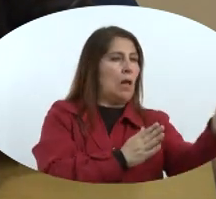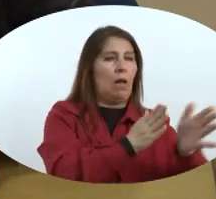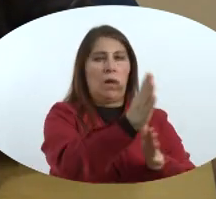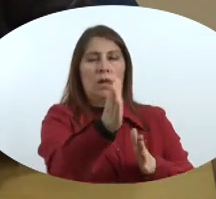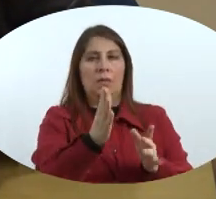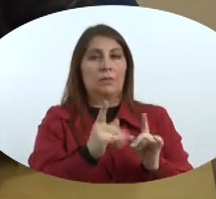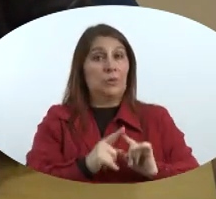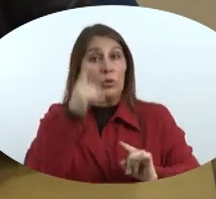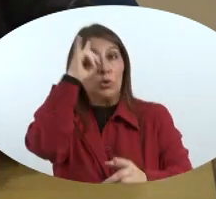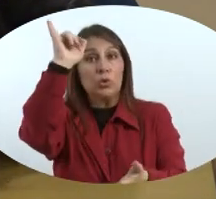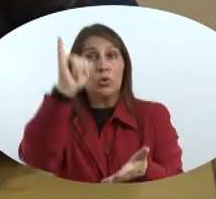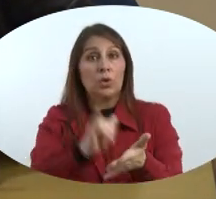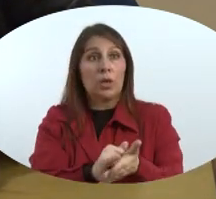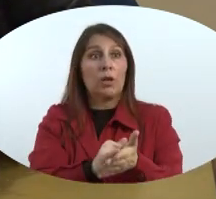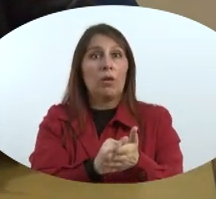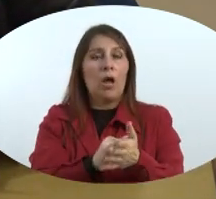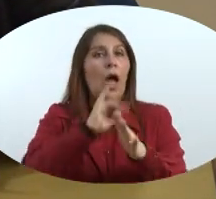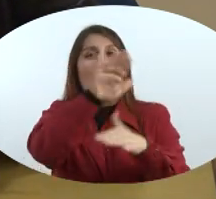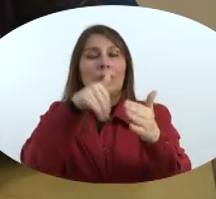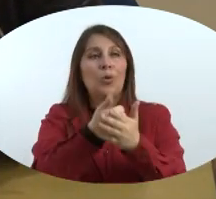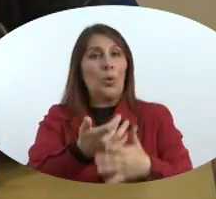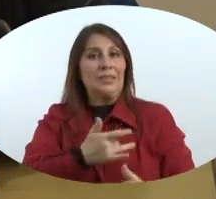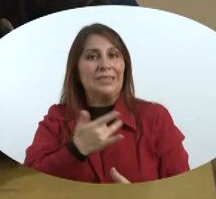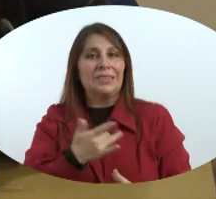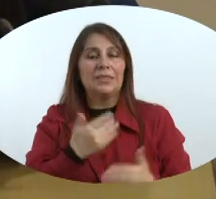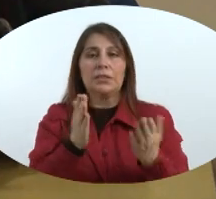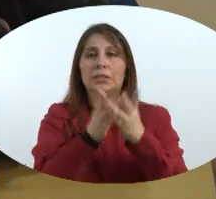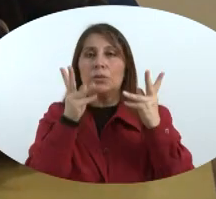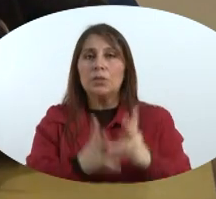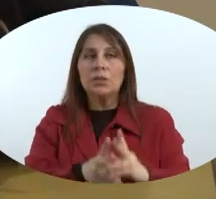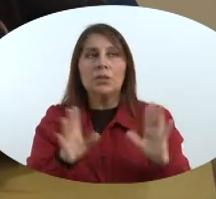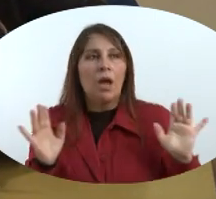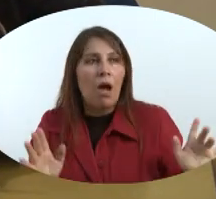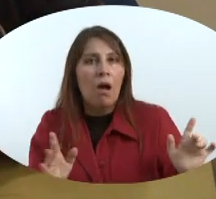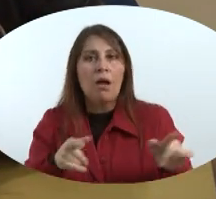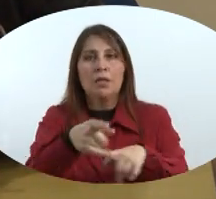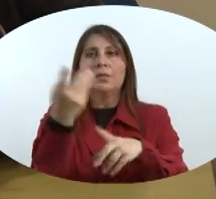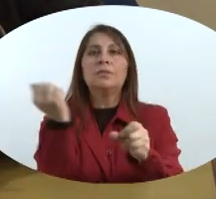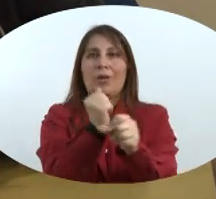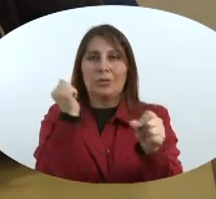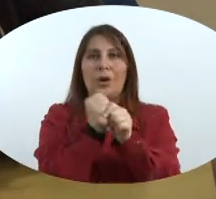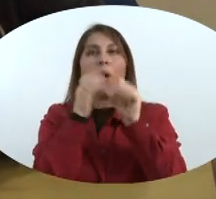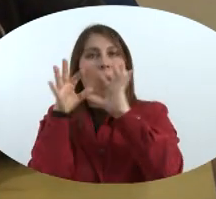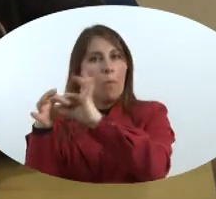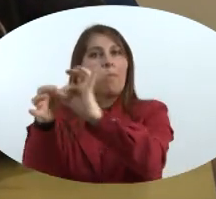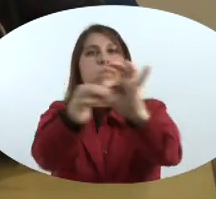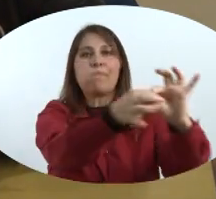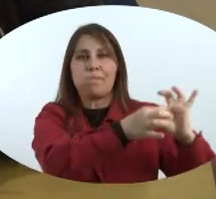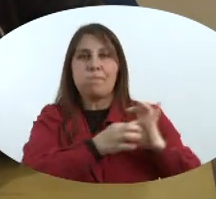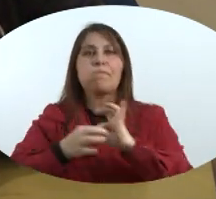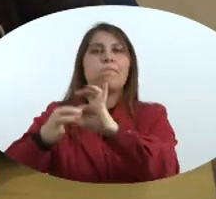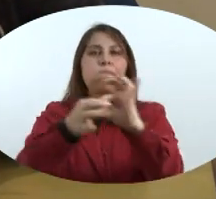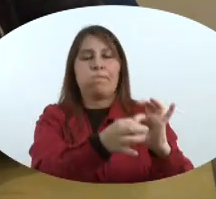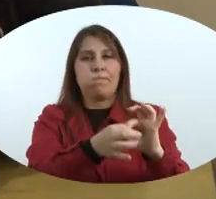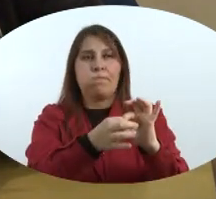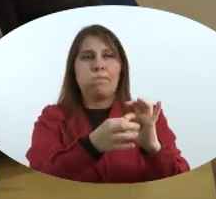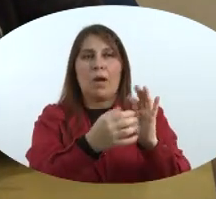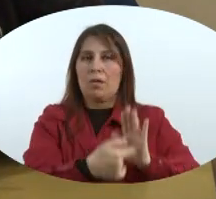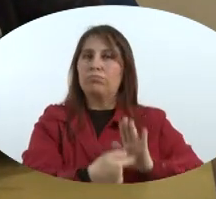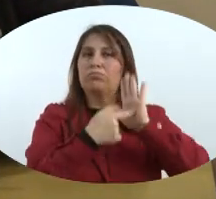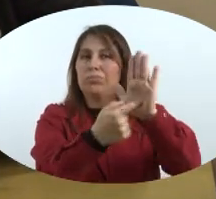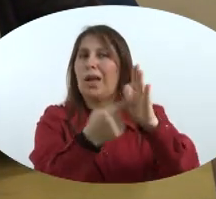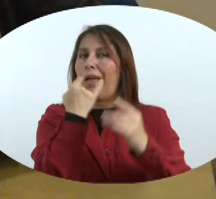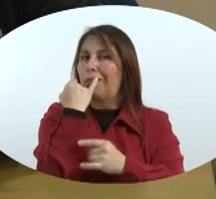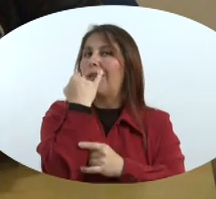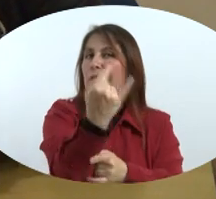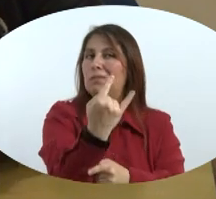que en las cuestiones concernientes al sentir del estudiantado se han hecho un trabajo mancomunado que representa eso digamos que